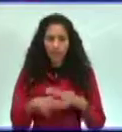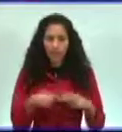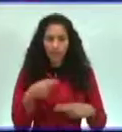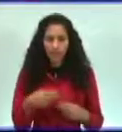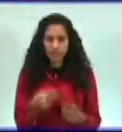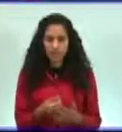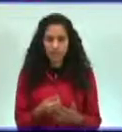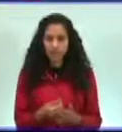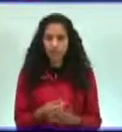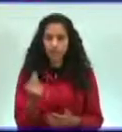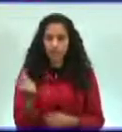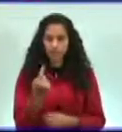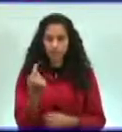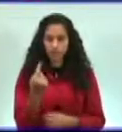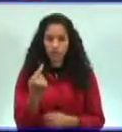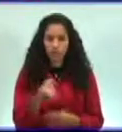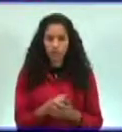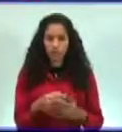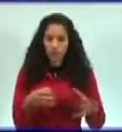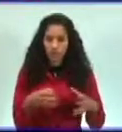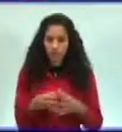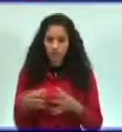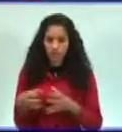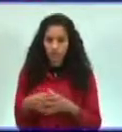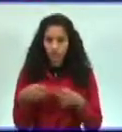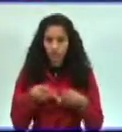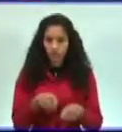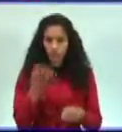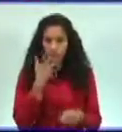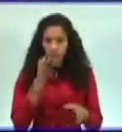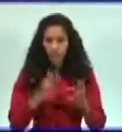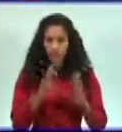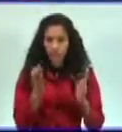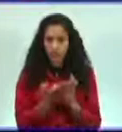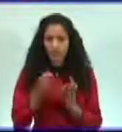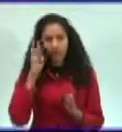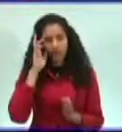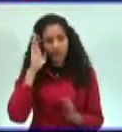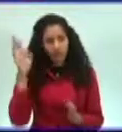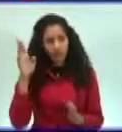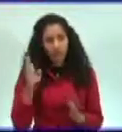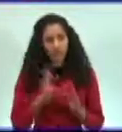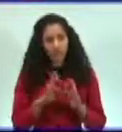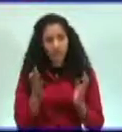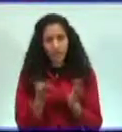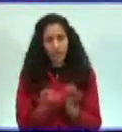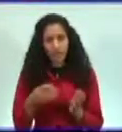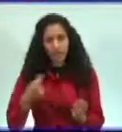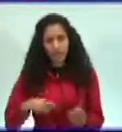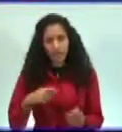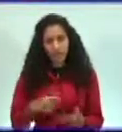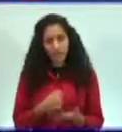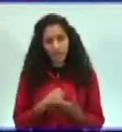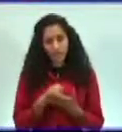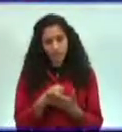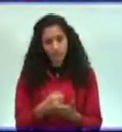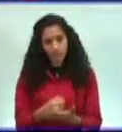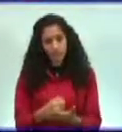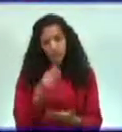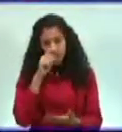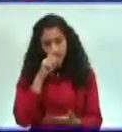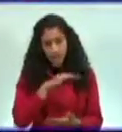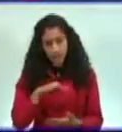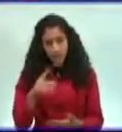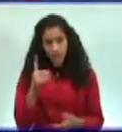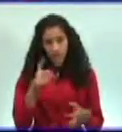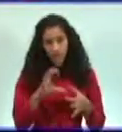trabajar ustedes en conjunto con su familia. Les recordamos a la familia que debe ayudar al escolar de